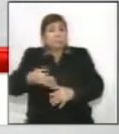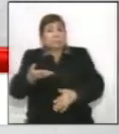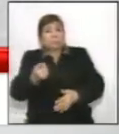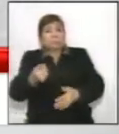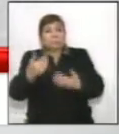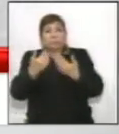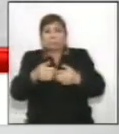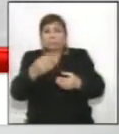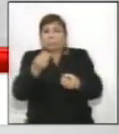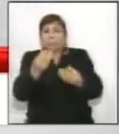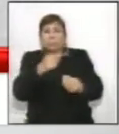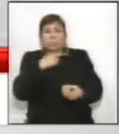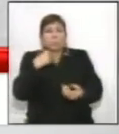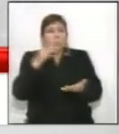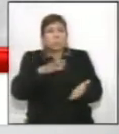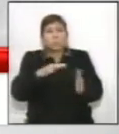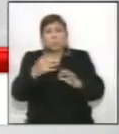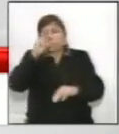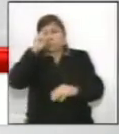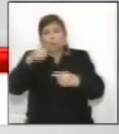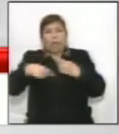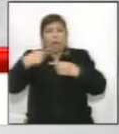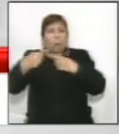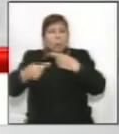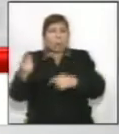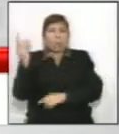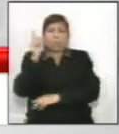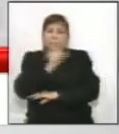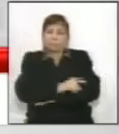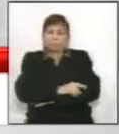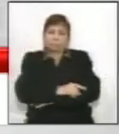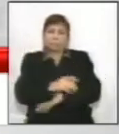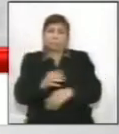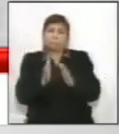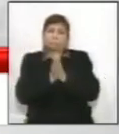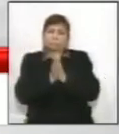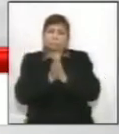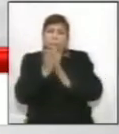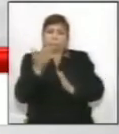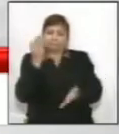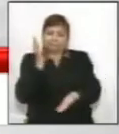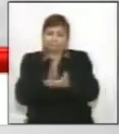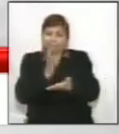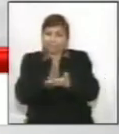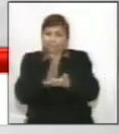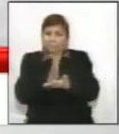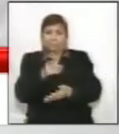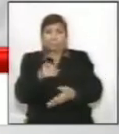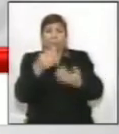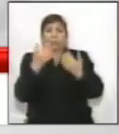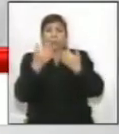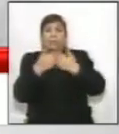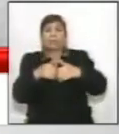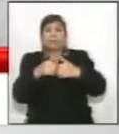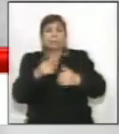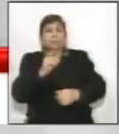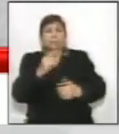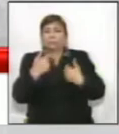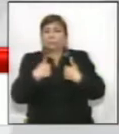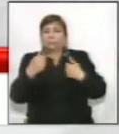mientras peruanos fallecen todos los días. Le pedimos a usted mano dura contra esas empresas